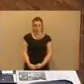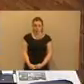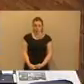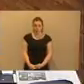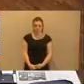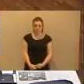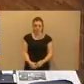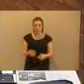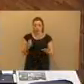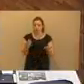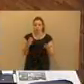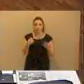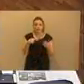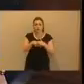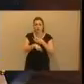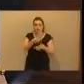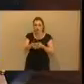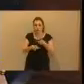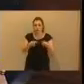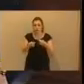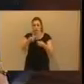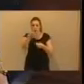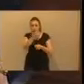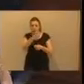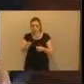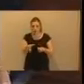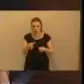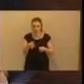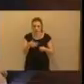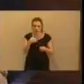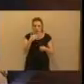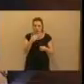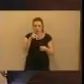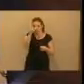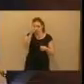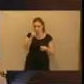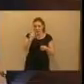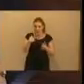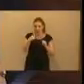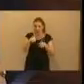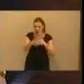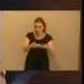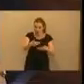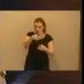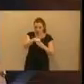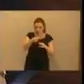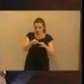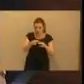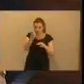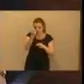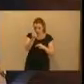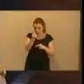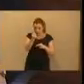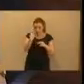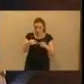Naturalmente, señoría, la renegociación de la deuda es algo que no es que esté previsto, es que ya está en marcha dentro de la política financiera que lleva a cabo